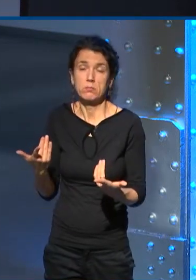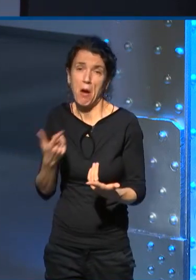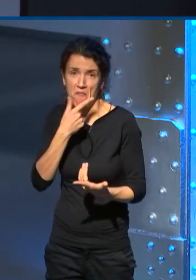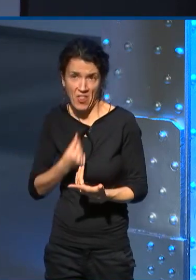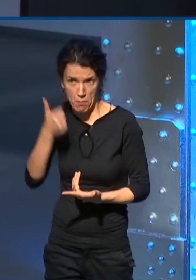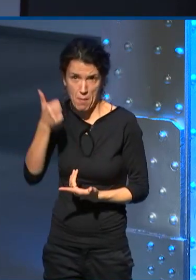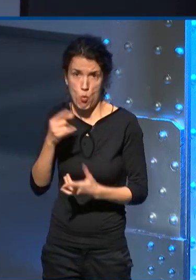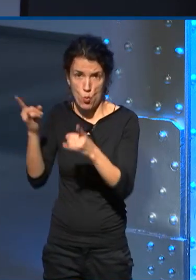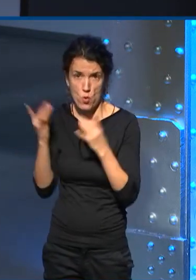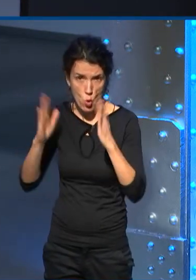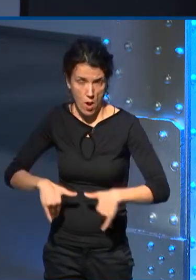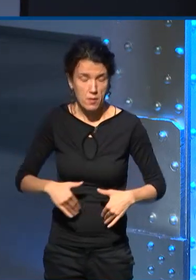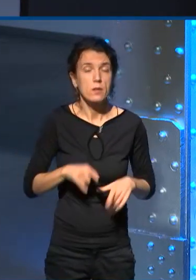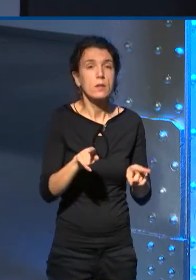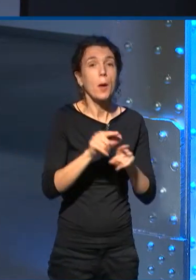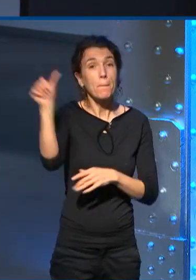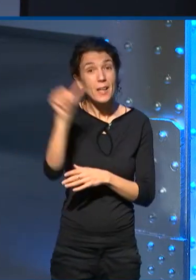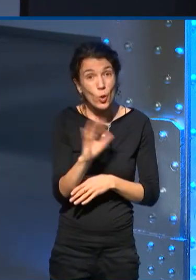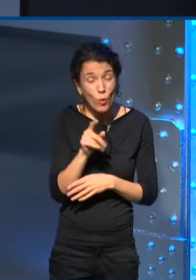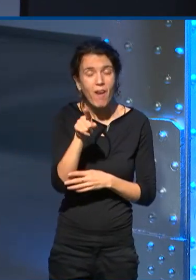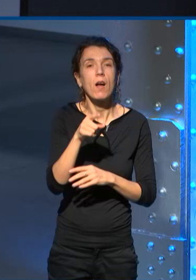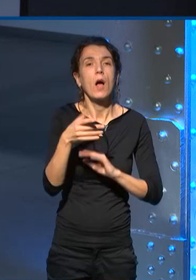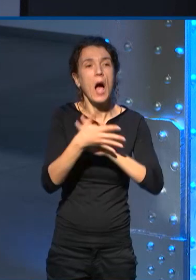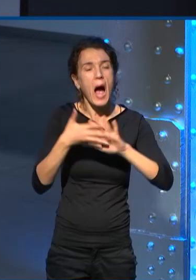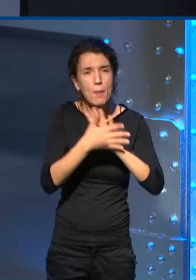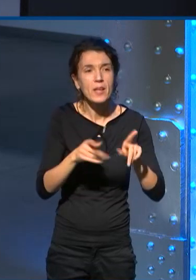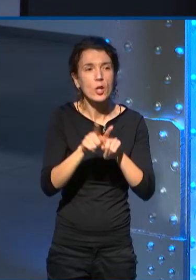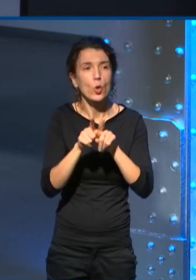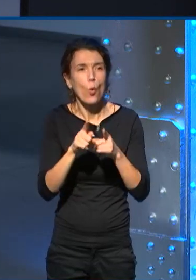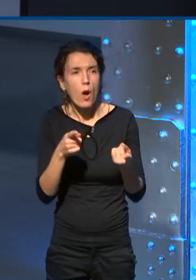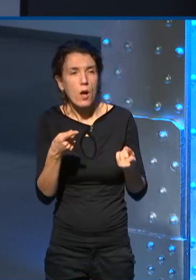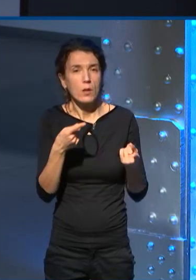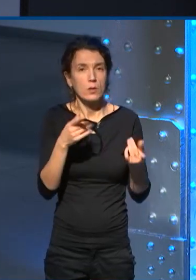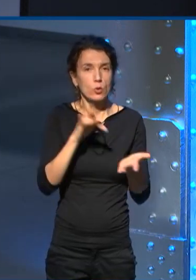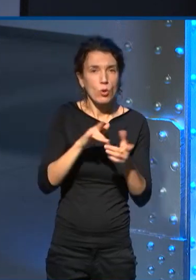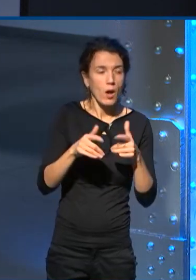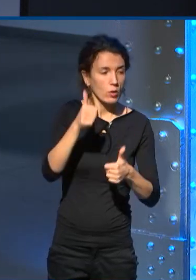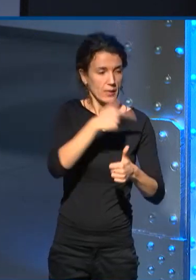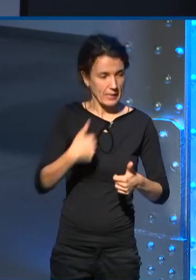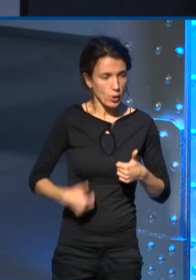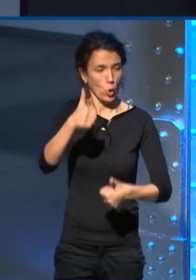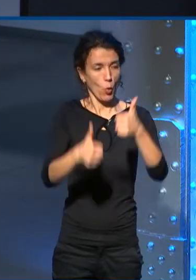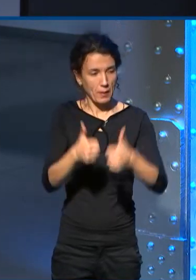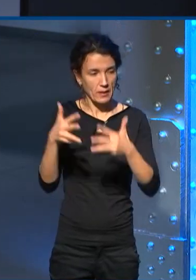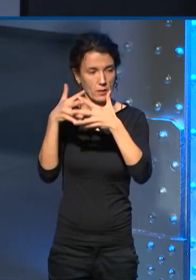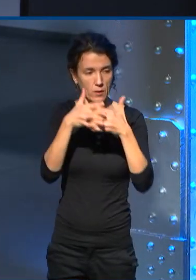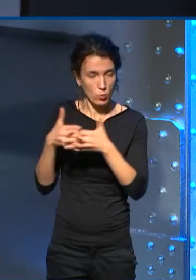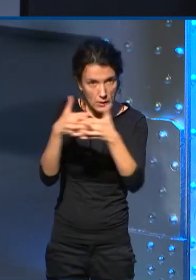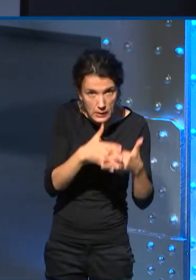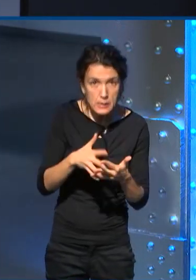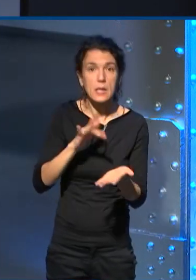fácil. En la película esta pues se habla de que incluso los chinos pues cooperan con los estadounidenses, se suelta la lágrima